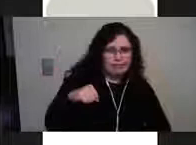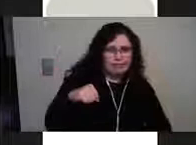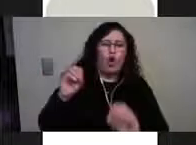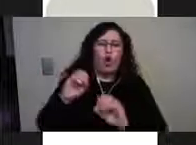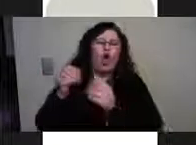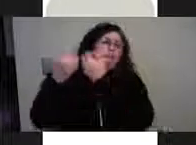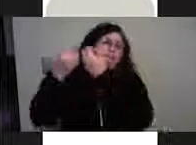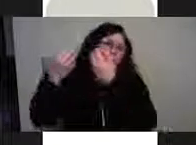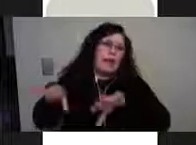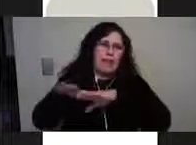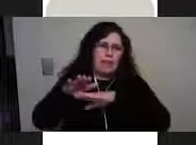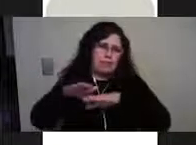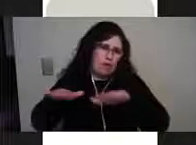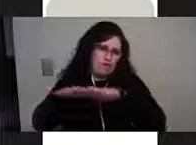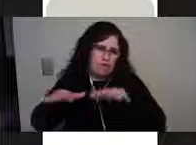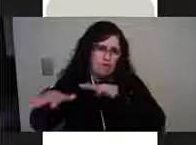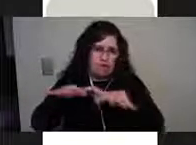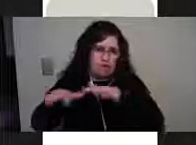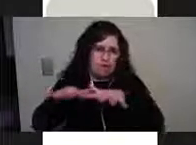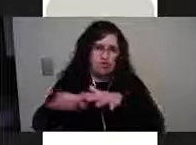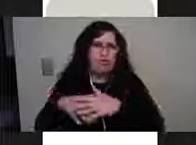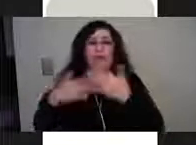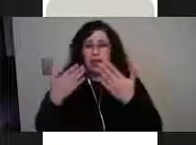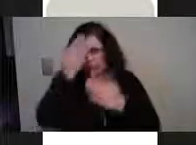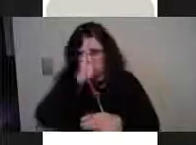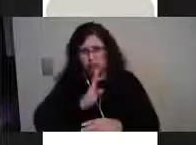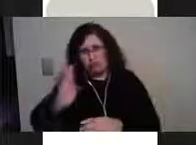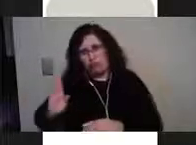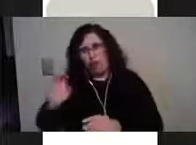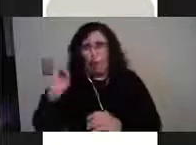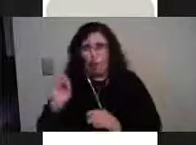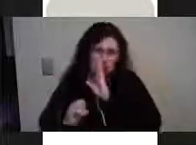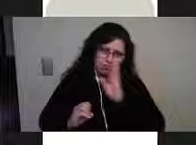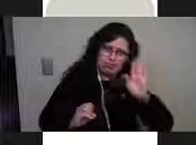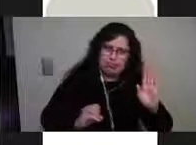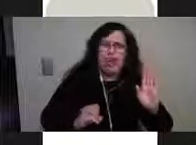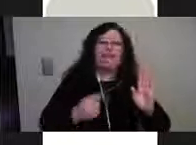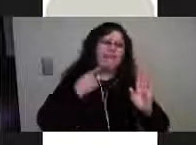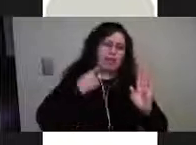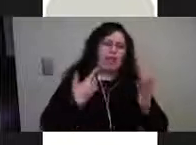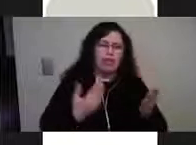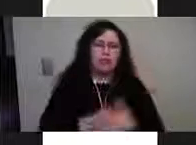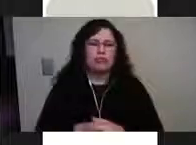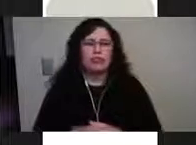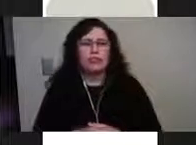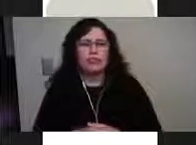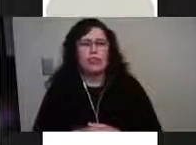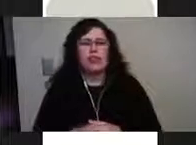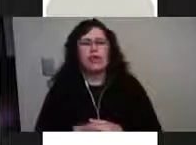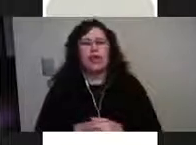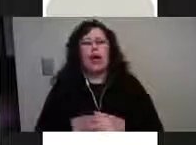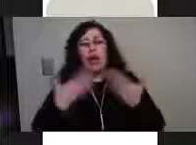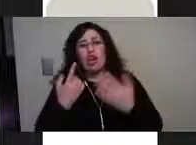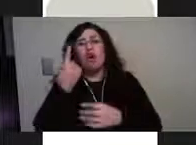el punto de vista motor únicamente está afectado un lado del cuerpo, ¿ya? Que puede ser con predominio en